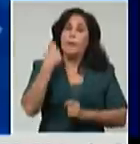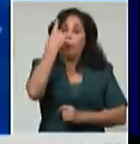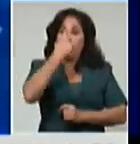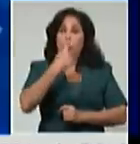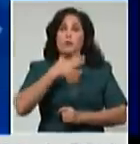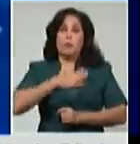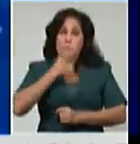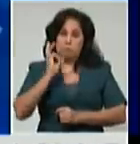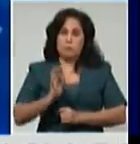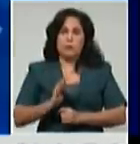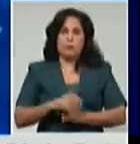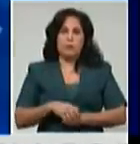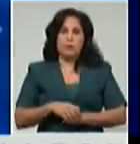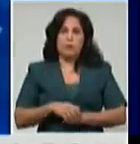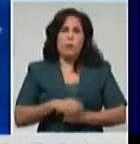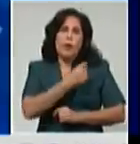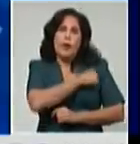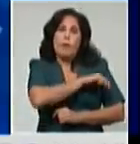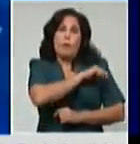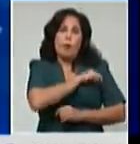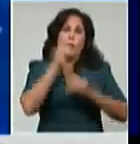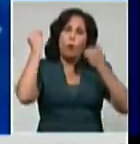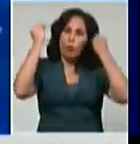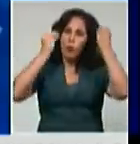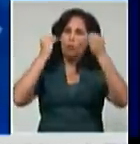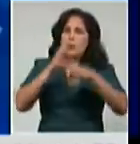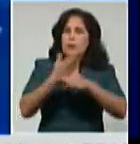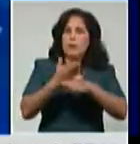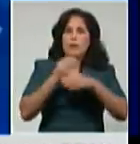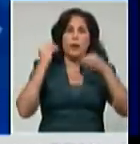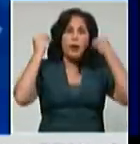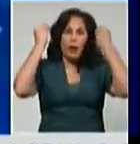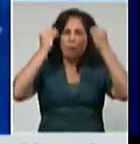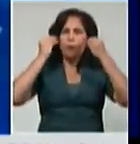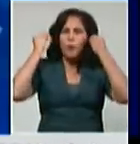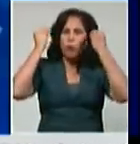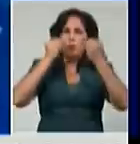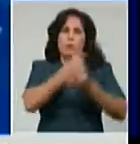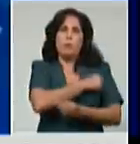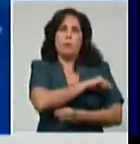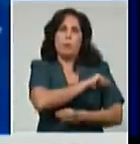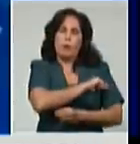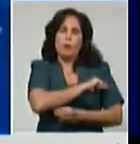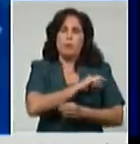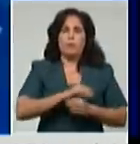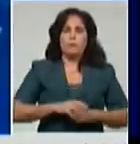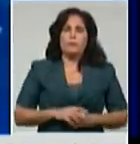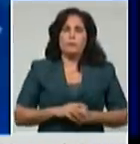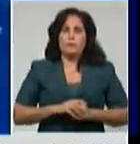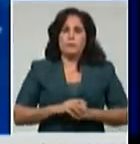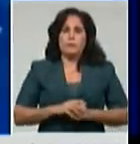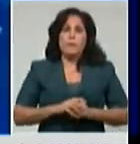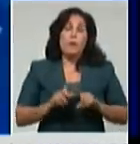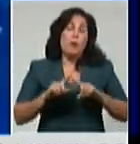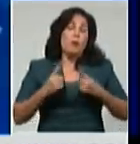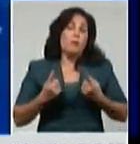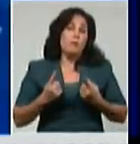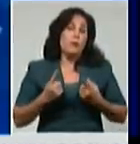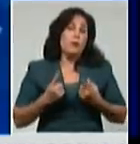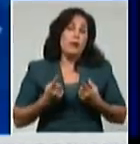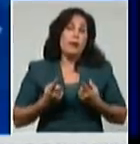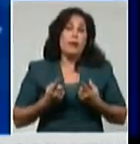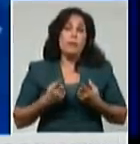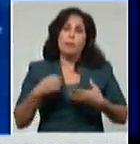estén preguntando. No eres tú, ¿verdad? Tú transmites las inquietudes que te llegan, porque el